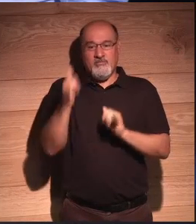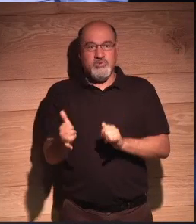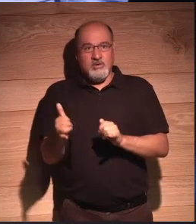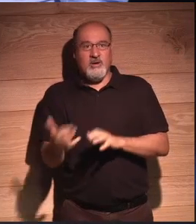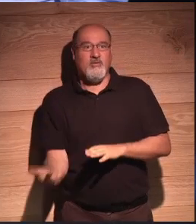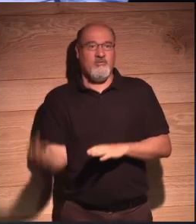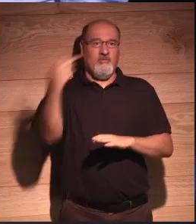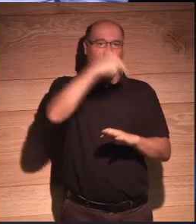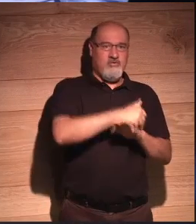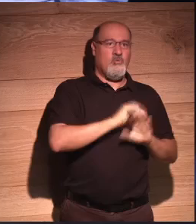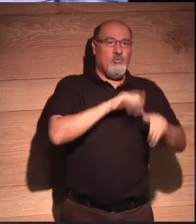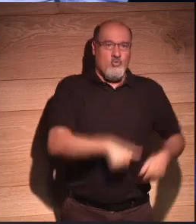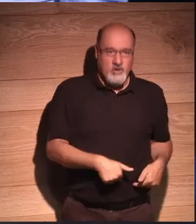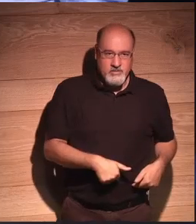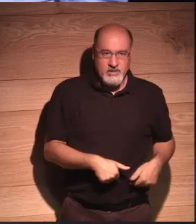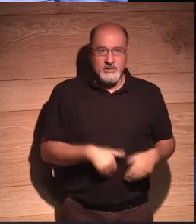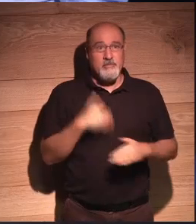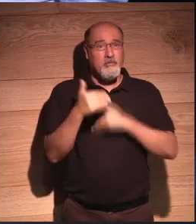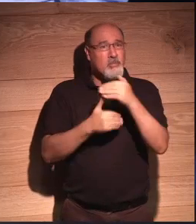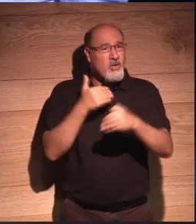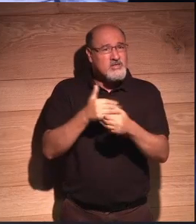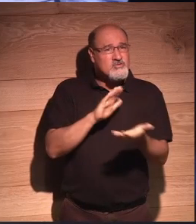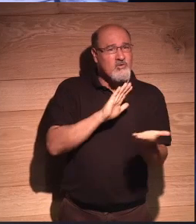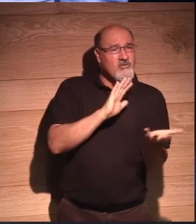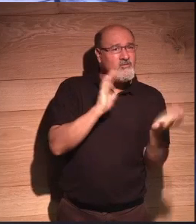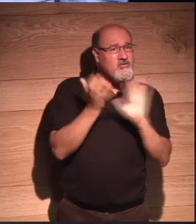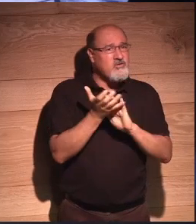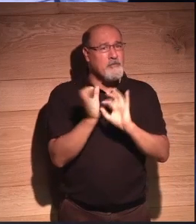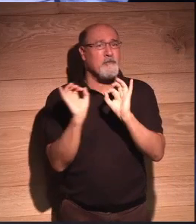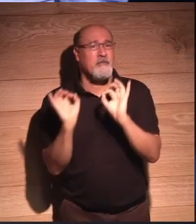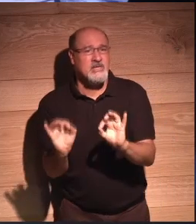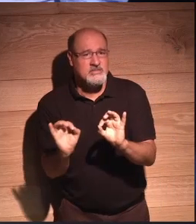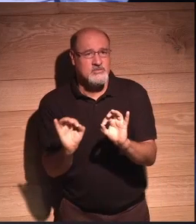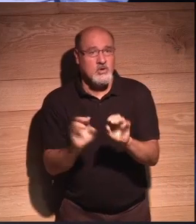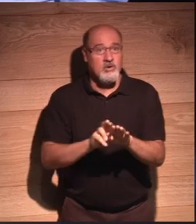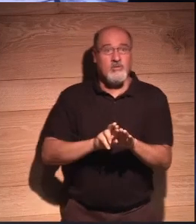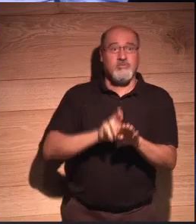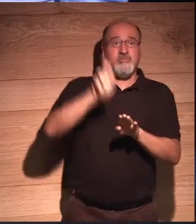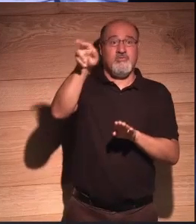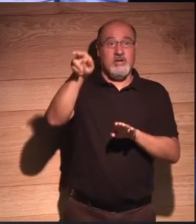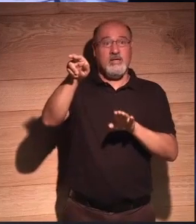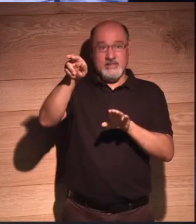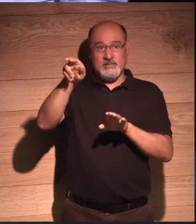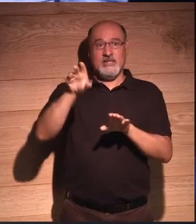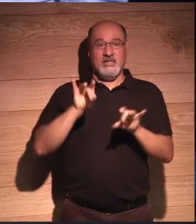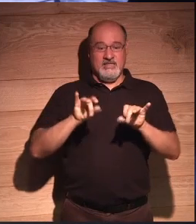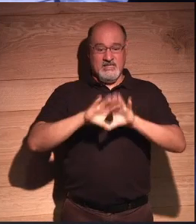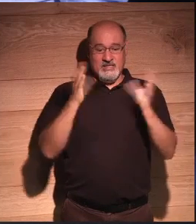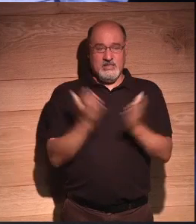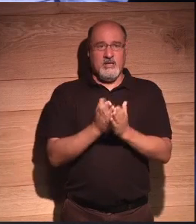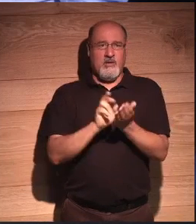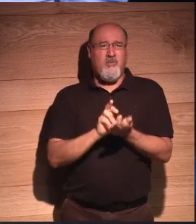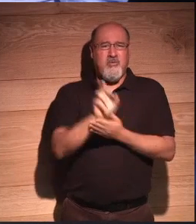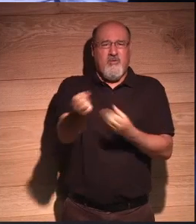despegar. El proceso es el mismo. Lo que pasa que para despegar, para salir de la gravedad terrestre,